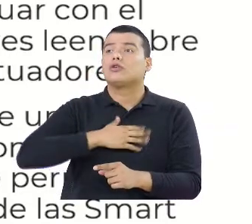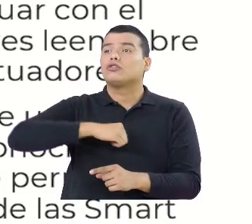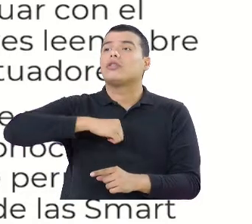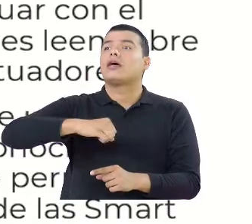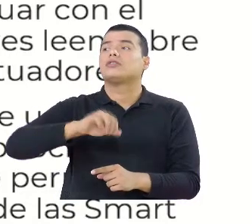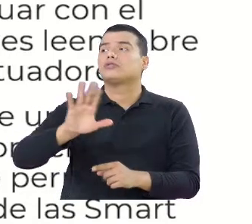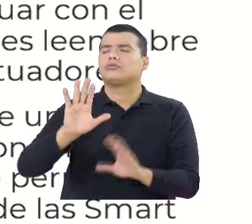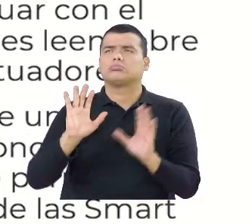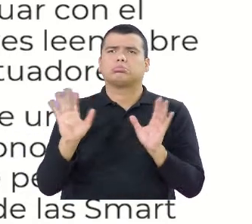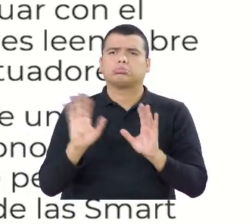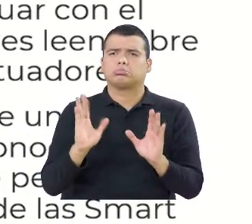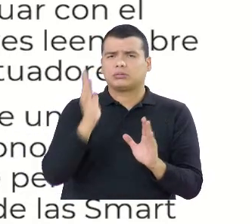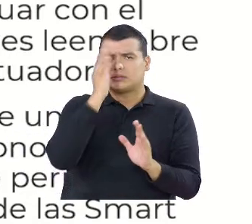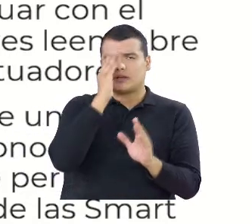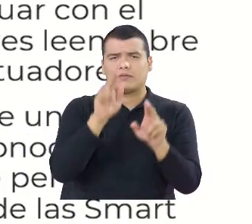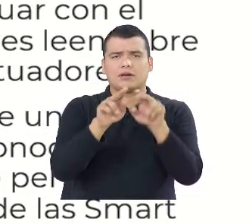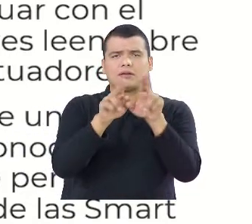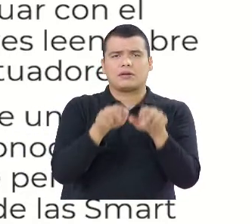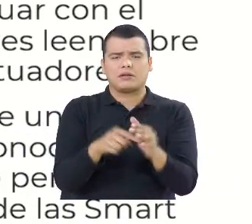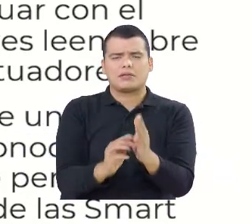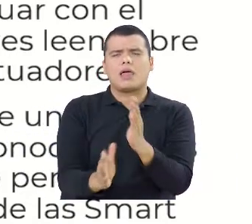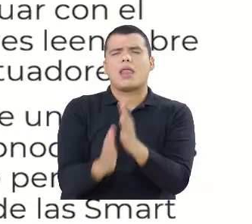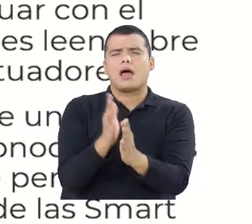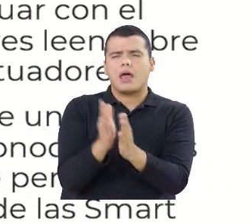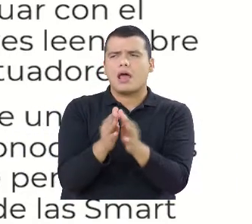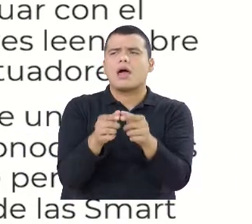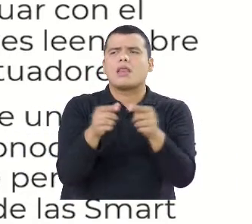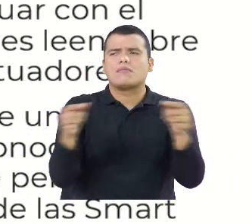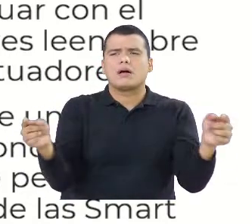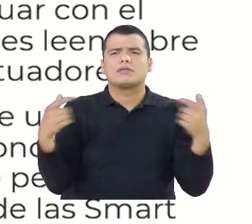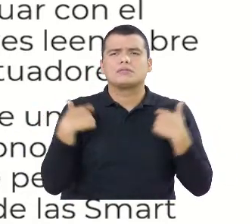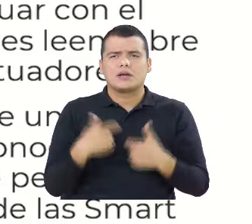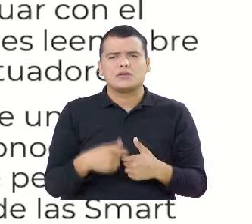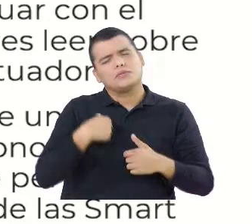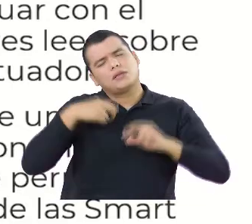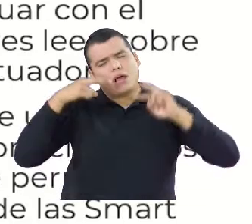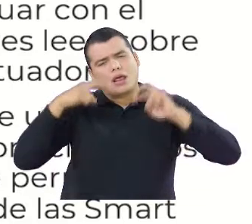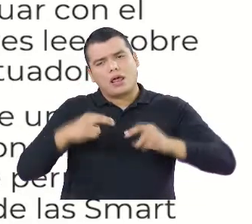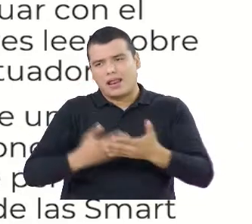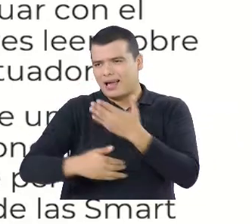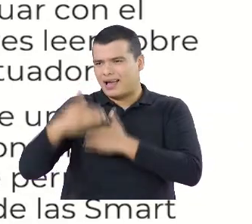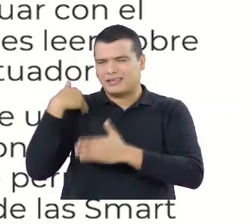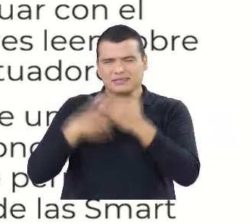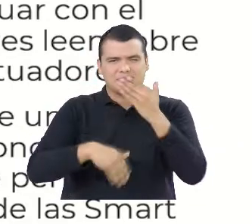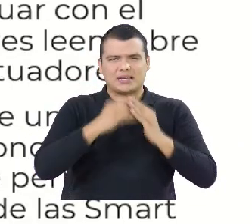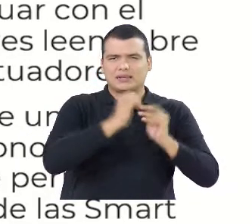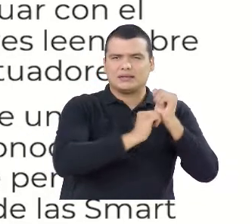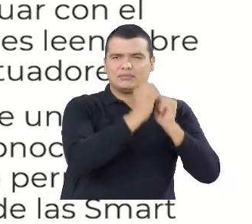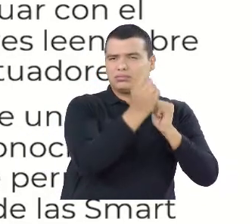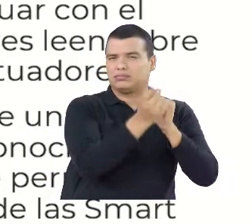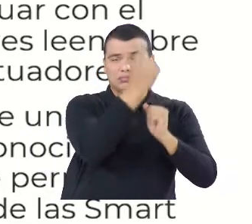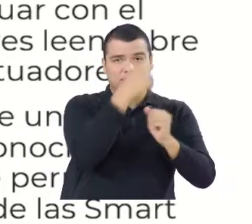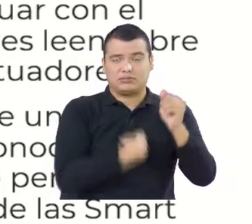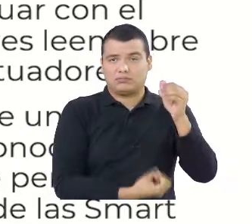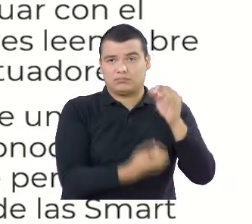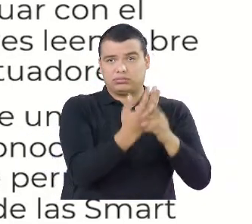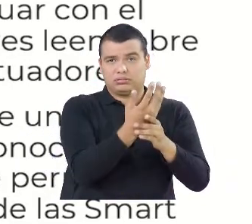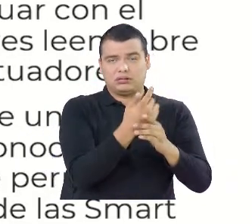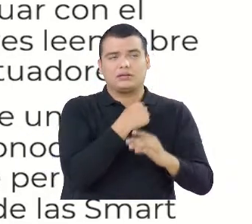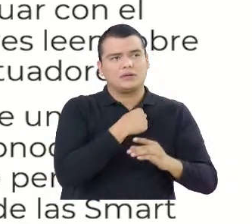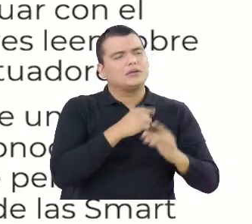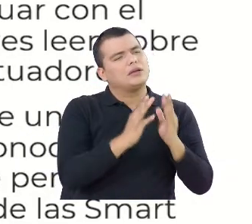en internet encuentras mucha información en español. Cuando yo empecé con Polar Graph, toda la información que encuentras es